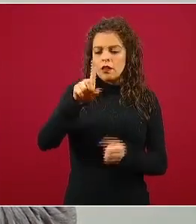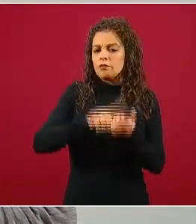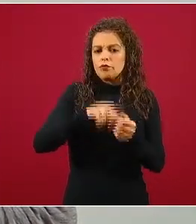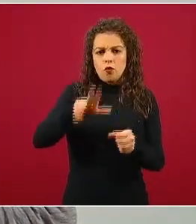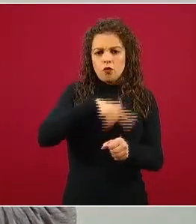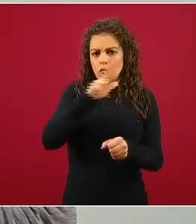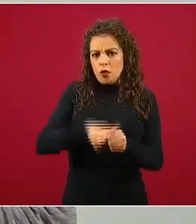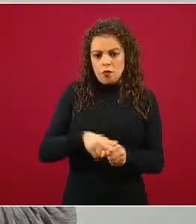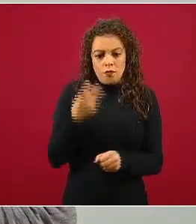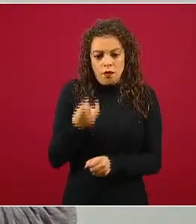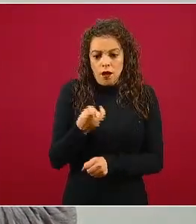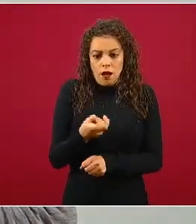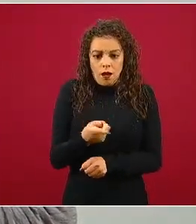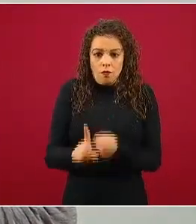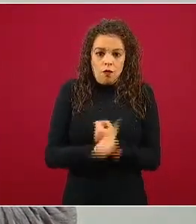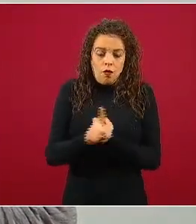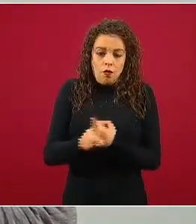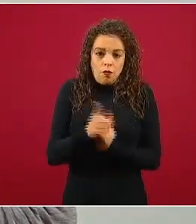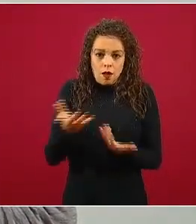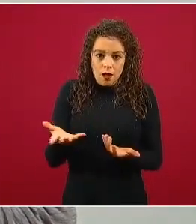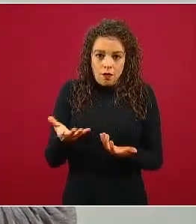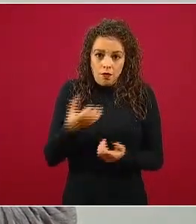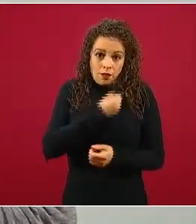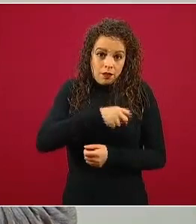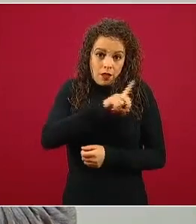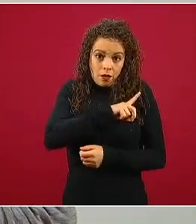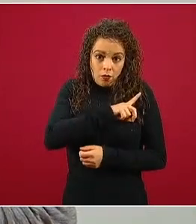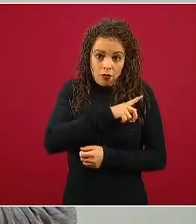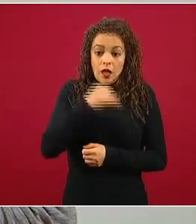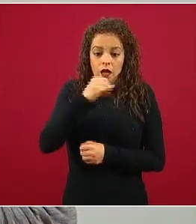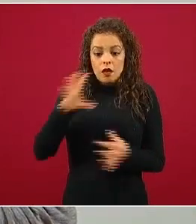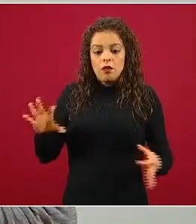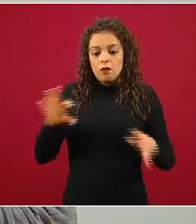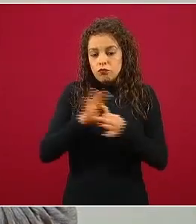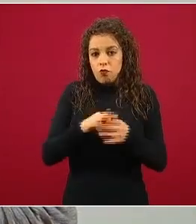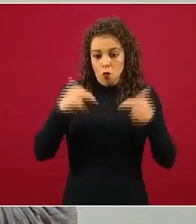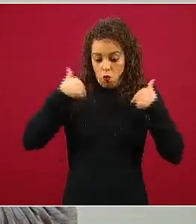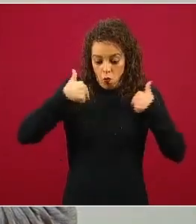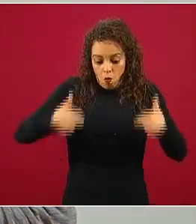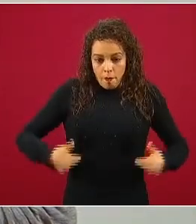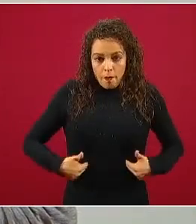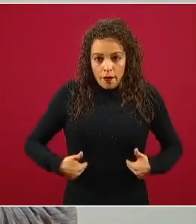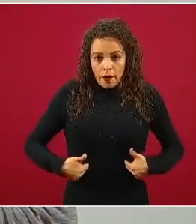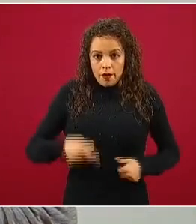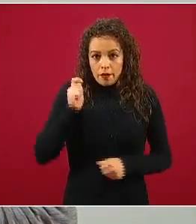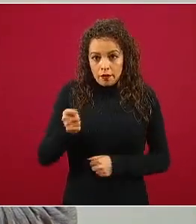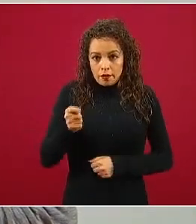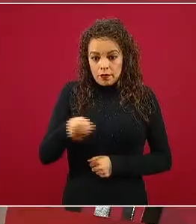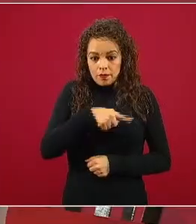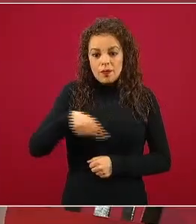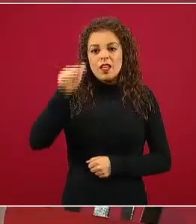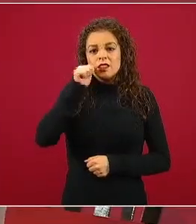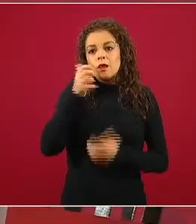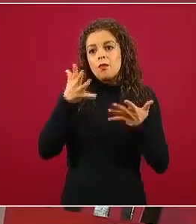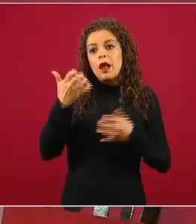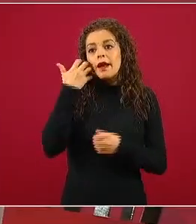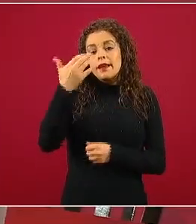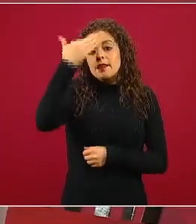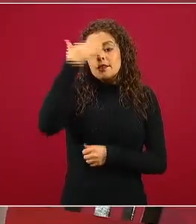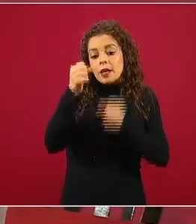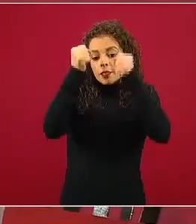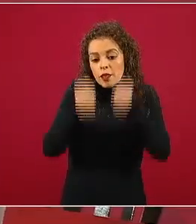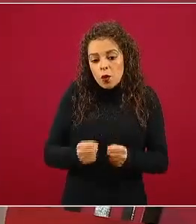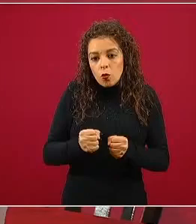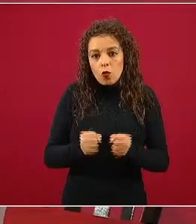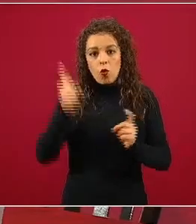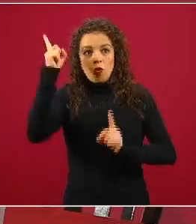está sucediendo, y además también se conjuga con algo muy humano, que es también la humanidad siempre quiere certezas. La incertidumbre es realmente